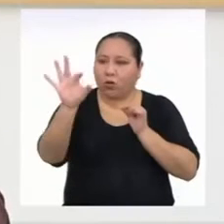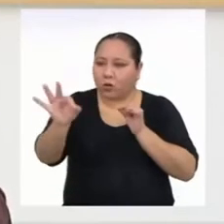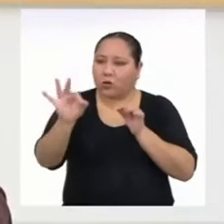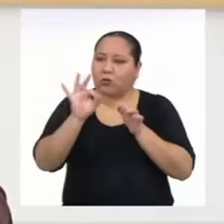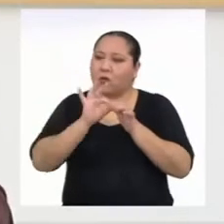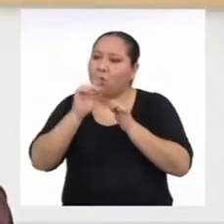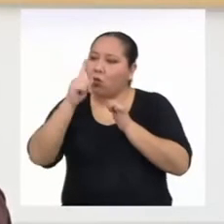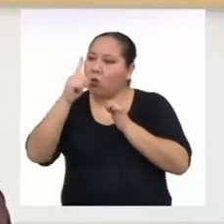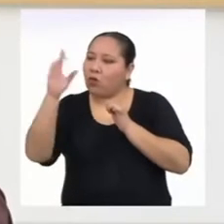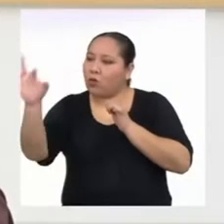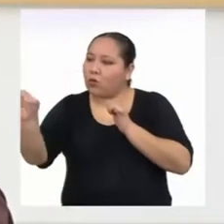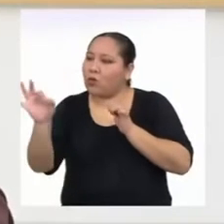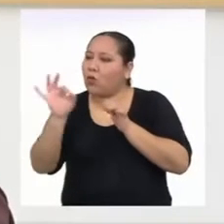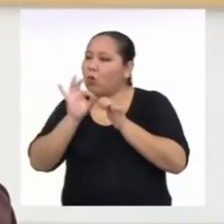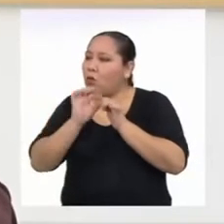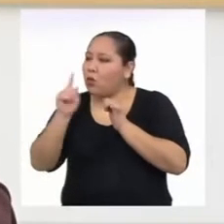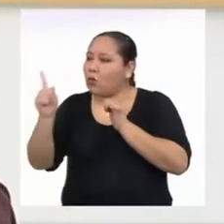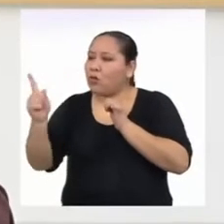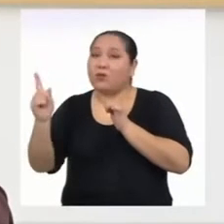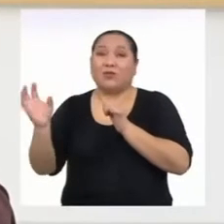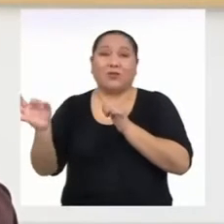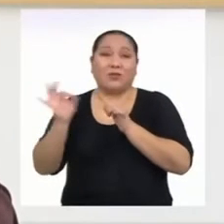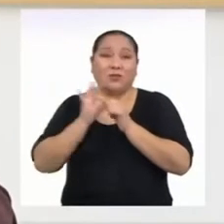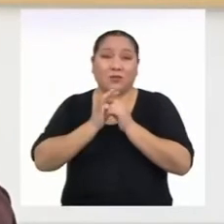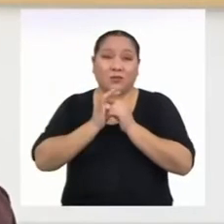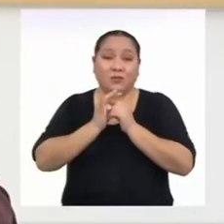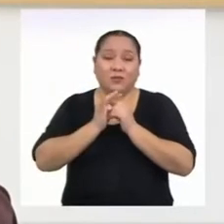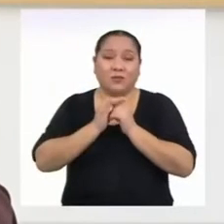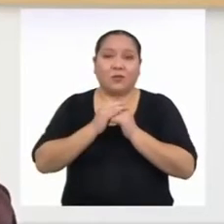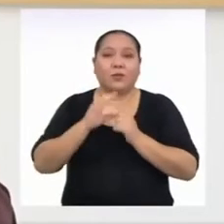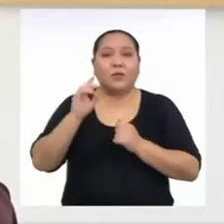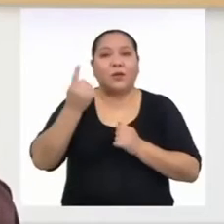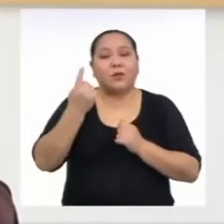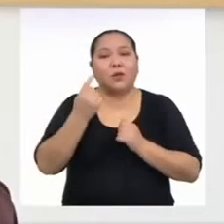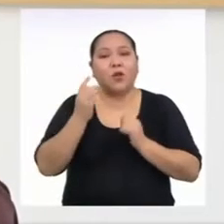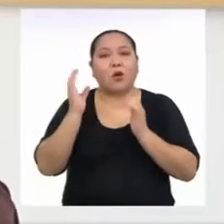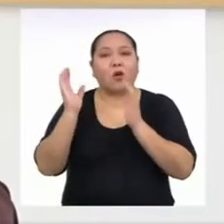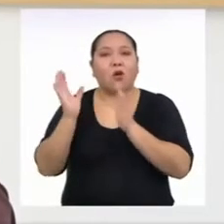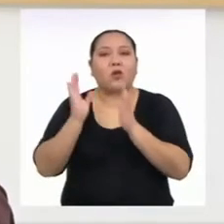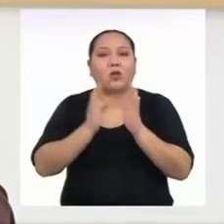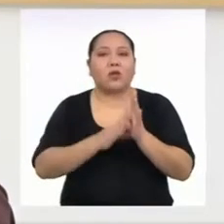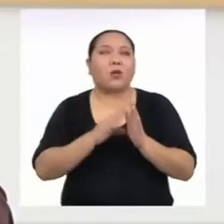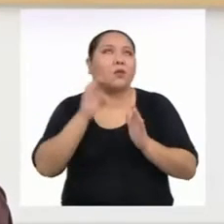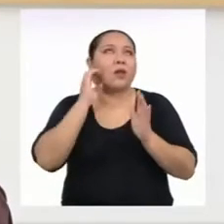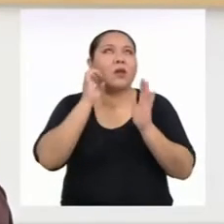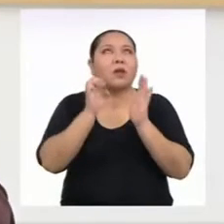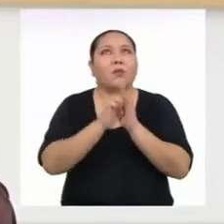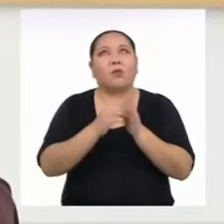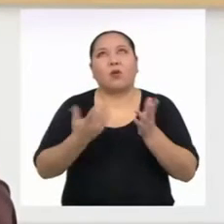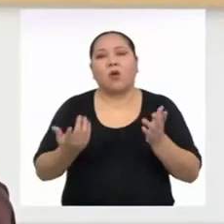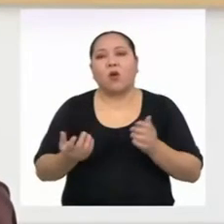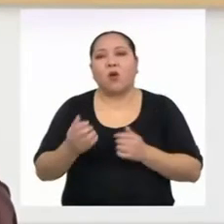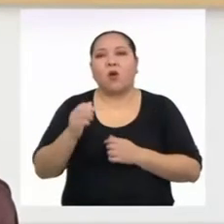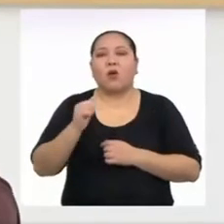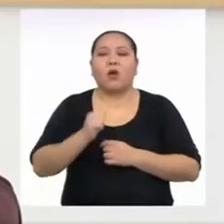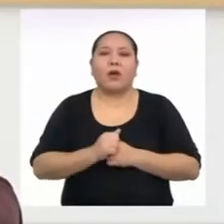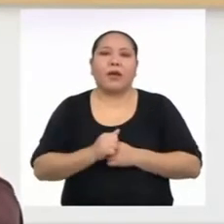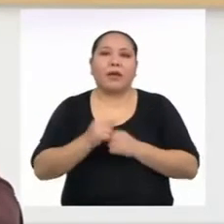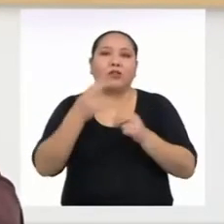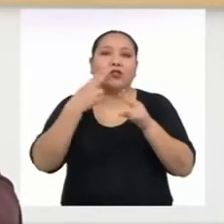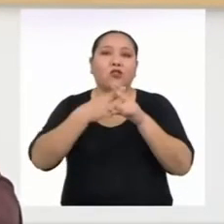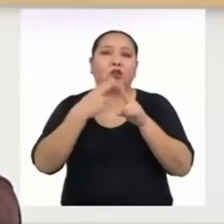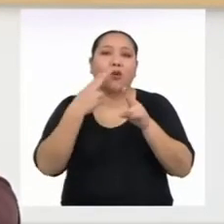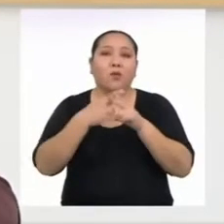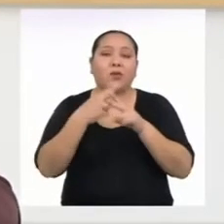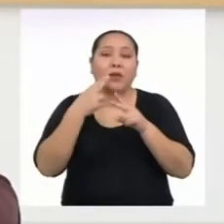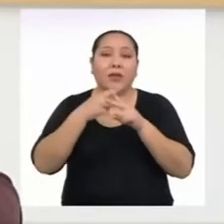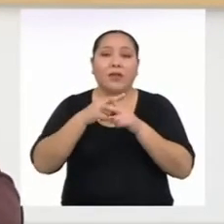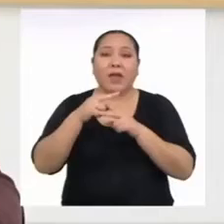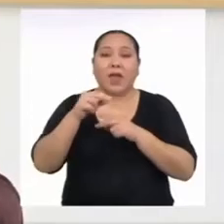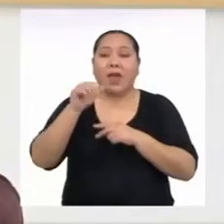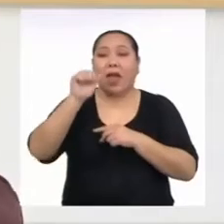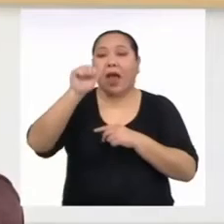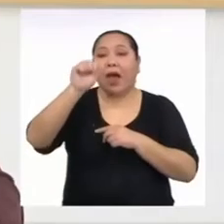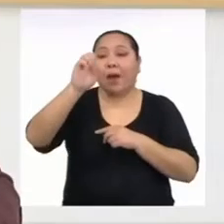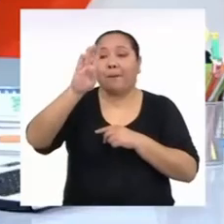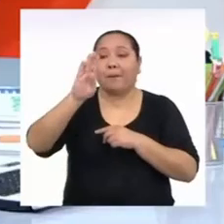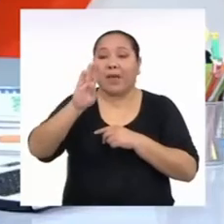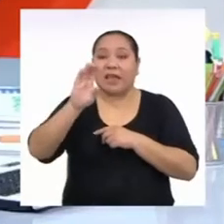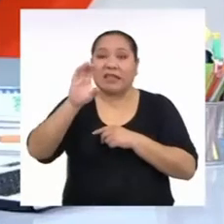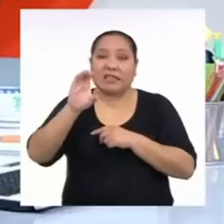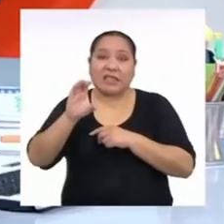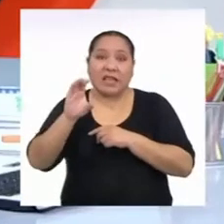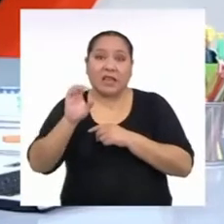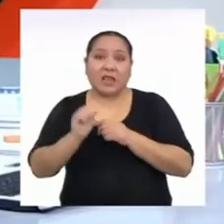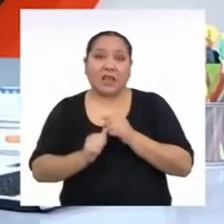lo primero que necesitamos hacer es ordenar a la población por orden alfabético. Por ejemplo, empezando desde la primera letra del